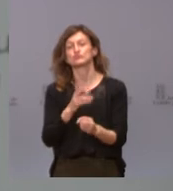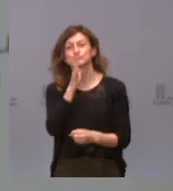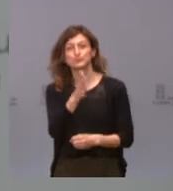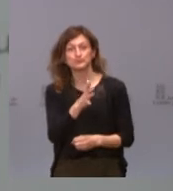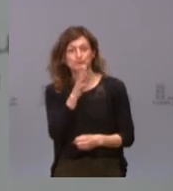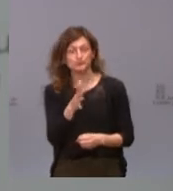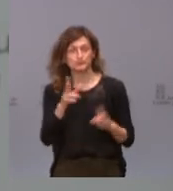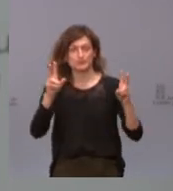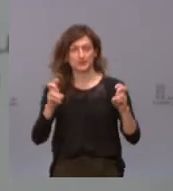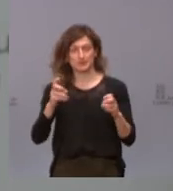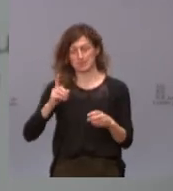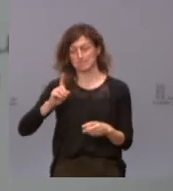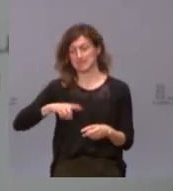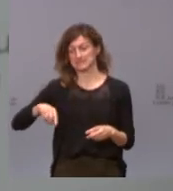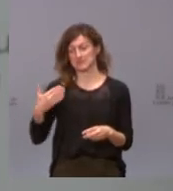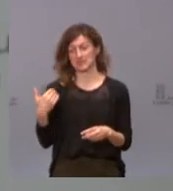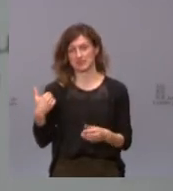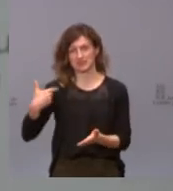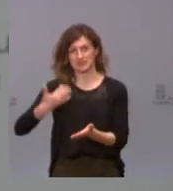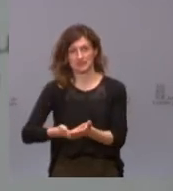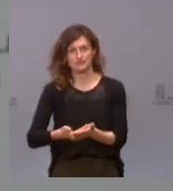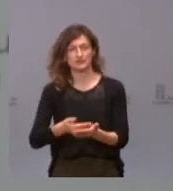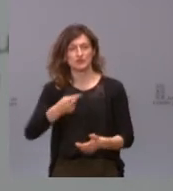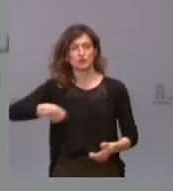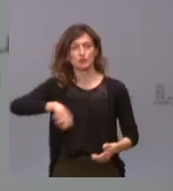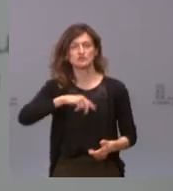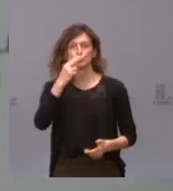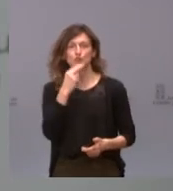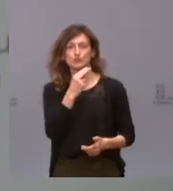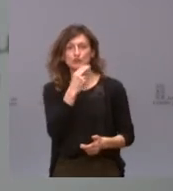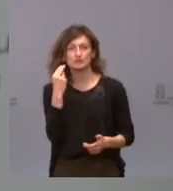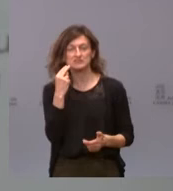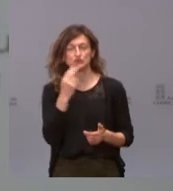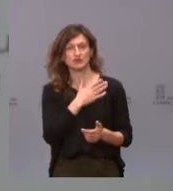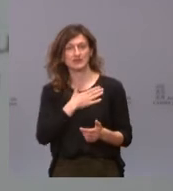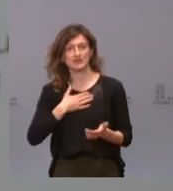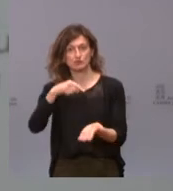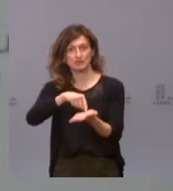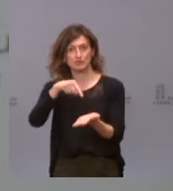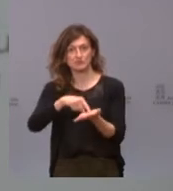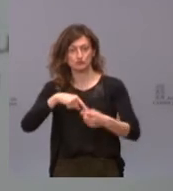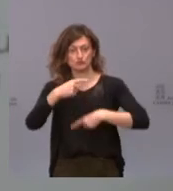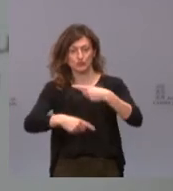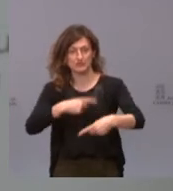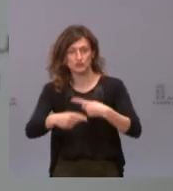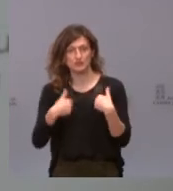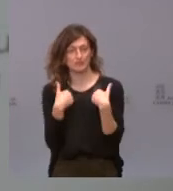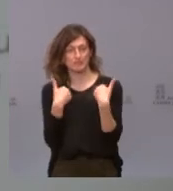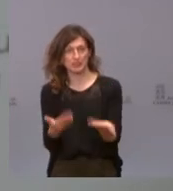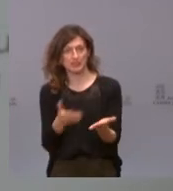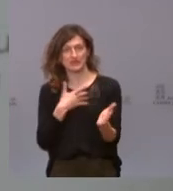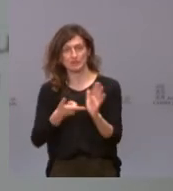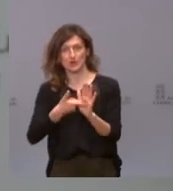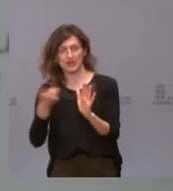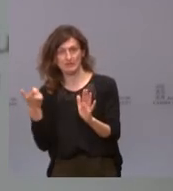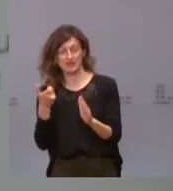en los últimos meses nuestro compromiso era eliminar el impuesto de sucesiones y donaciones por